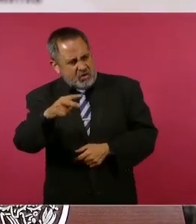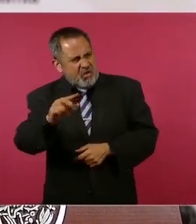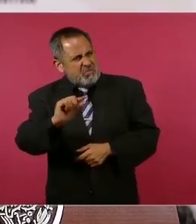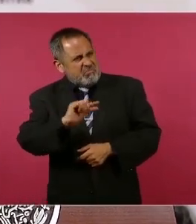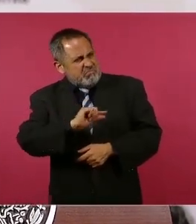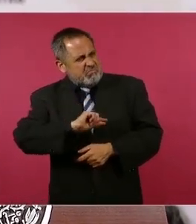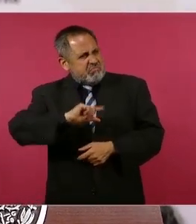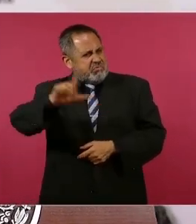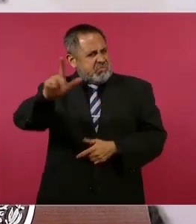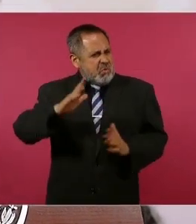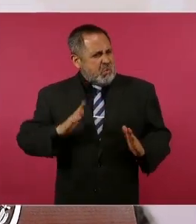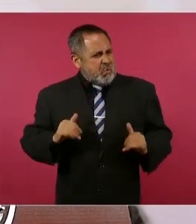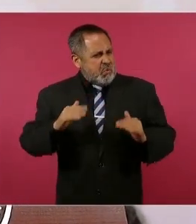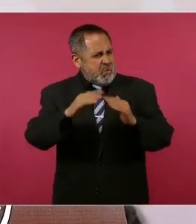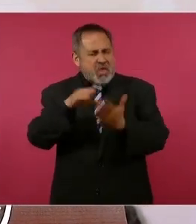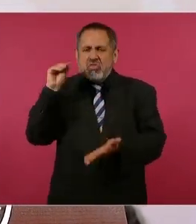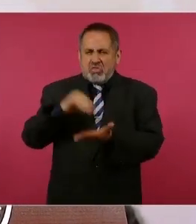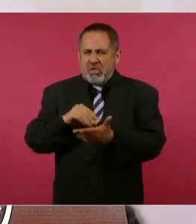México Tenochtitlán.